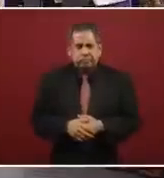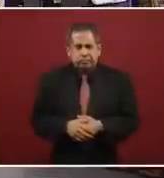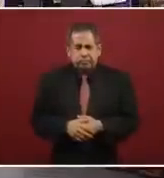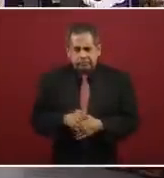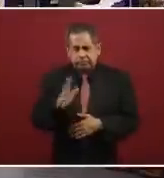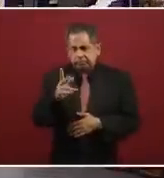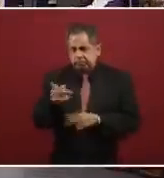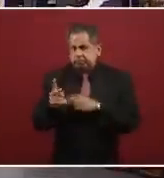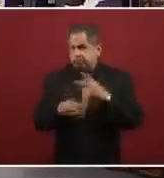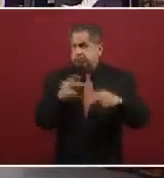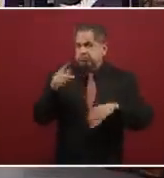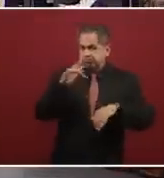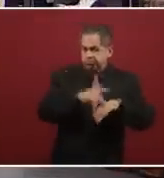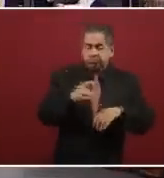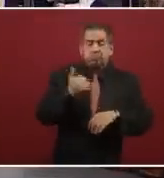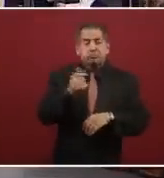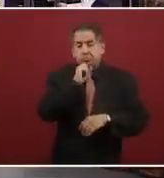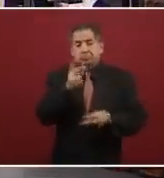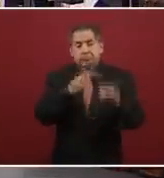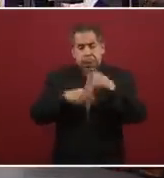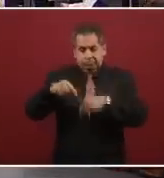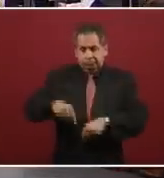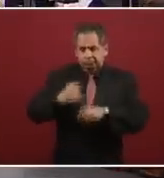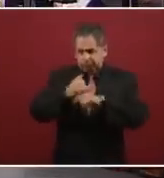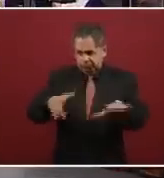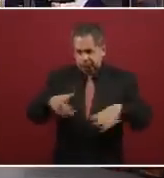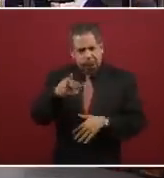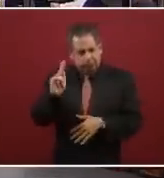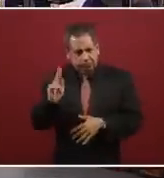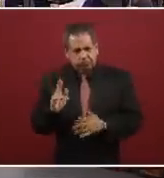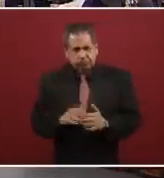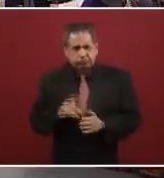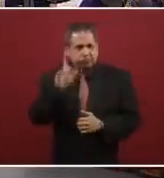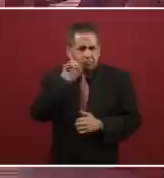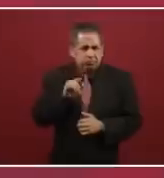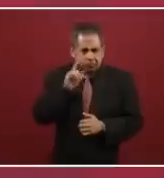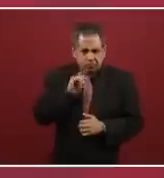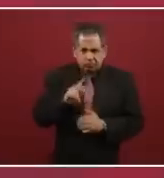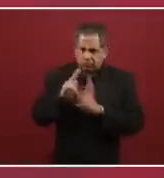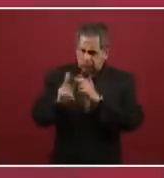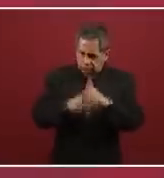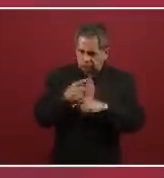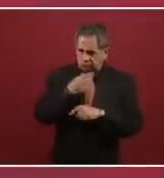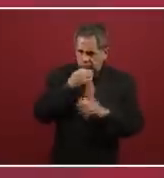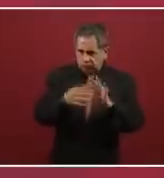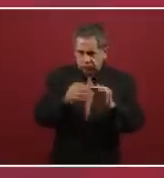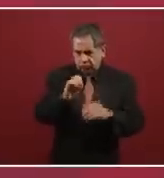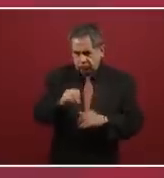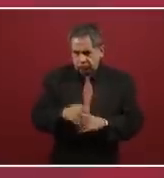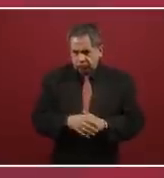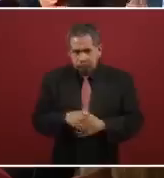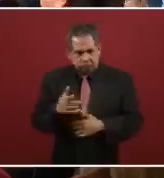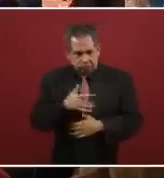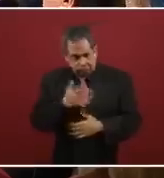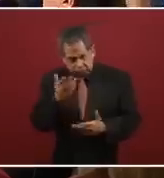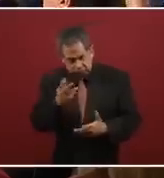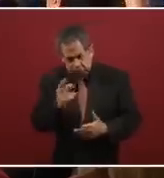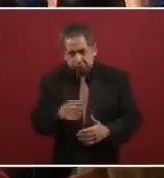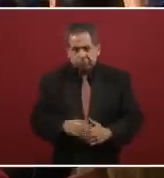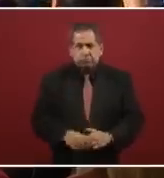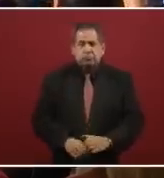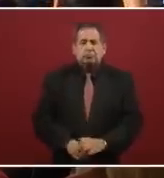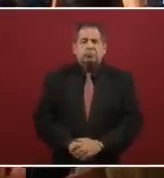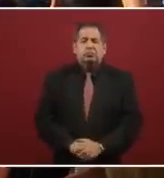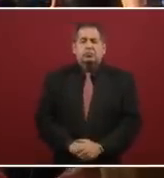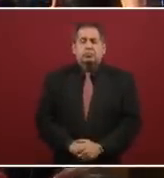estado aquí, ya informó, pero mañana de nuevo, si les parece.